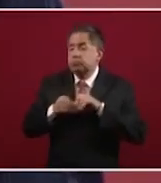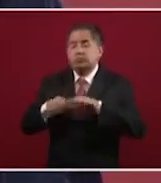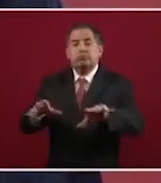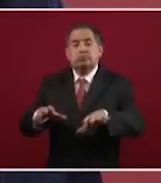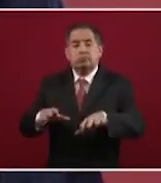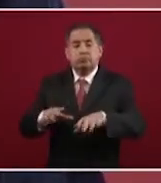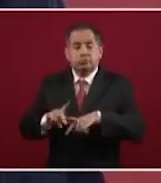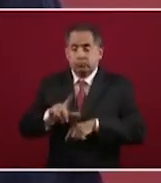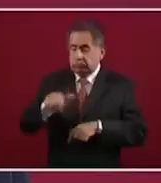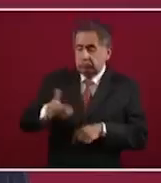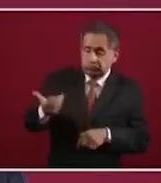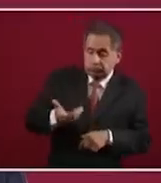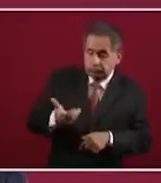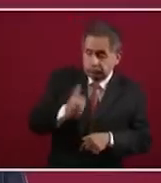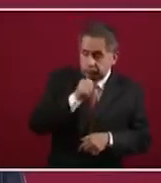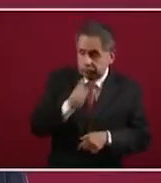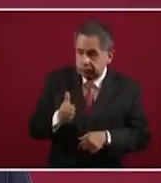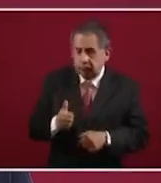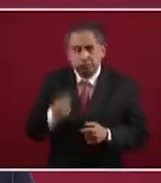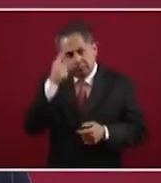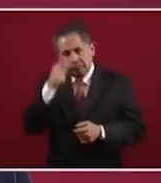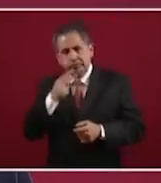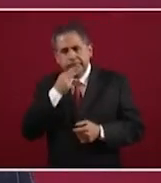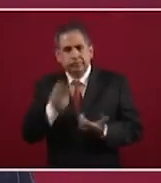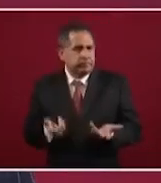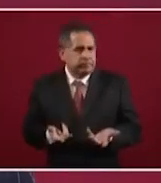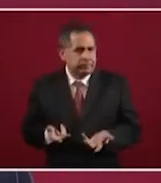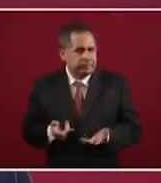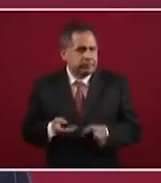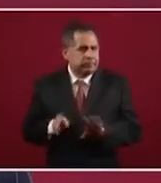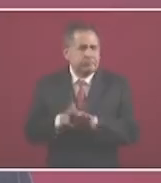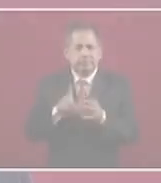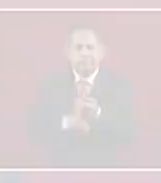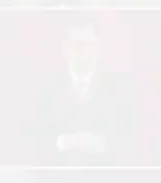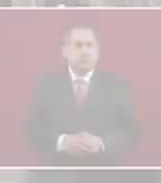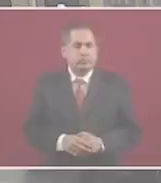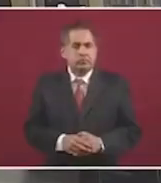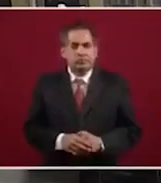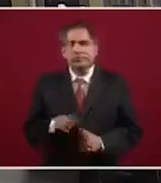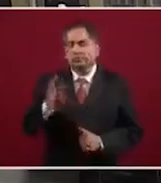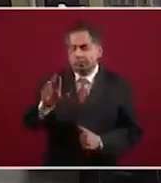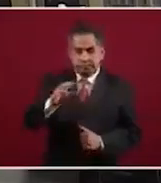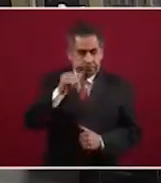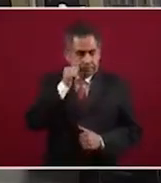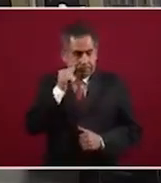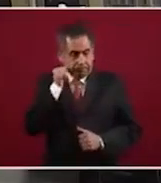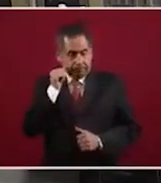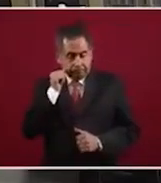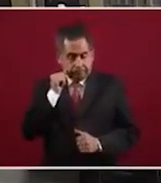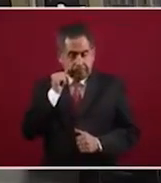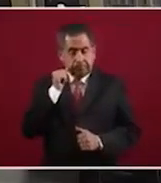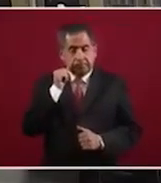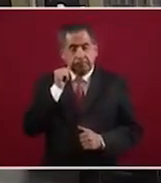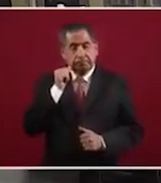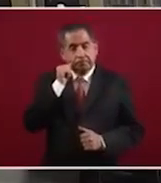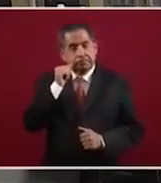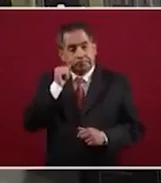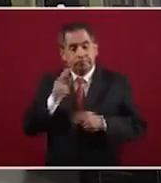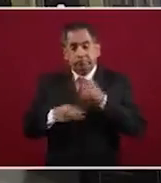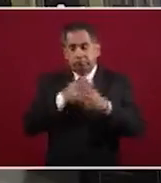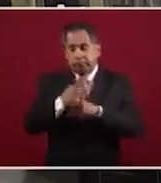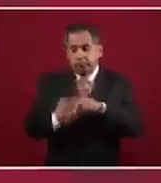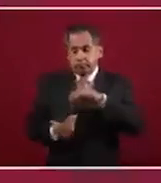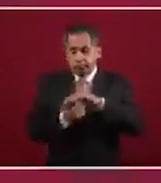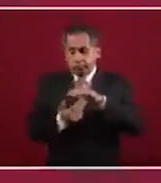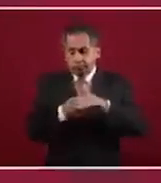acciones posteriores a su emisión, la alerta no tiene el impacto positivo que debería de tener. Ayer estuvimos en una